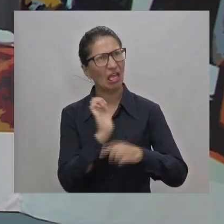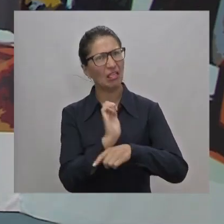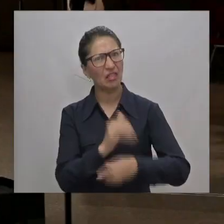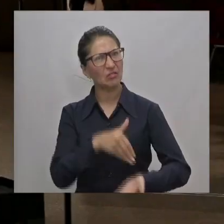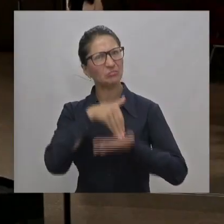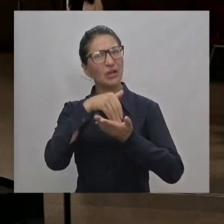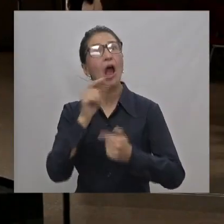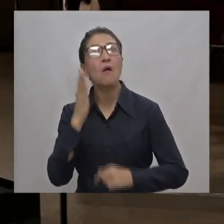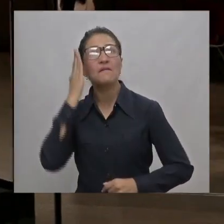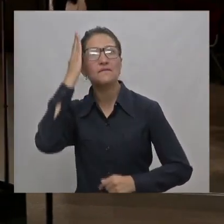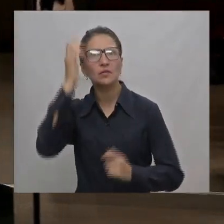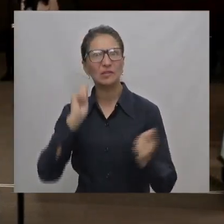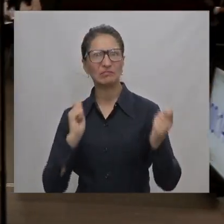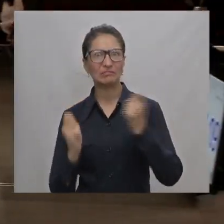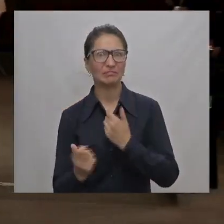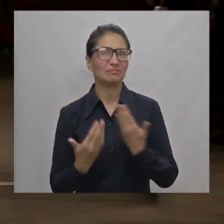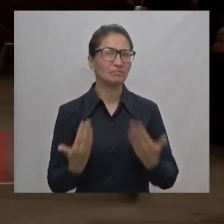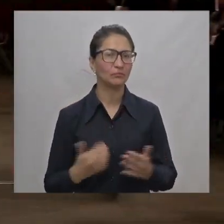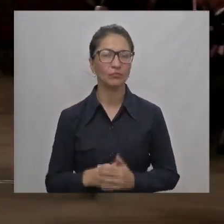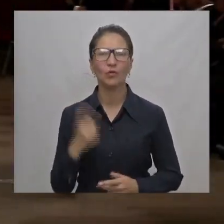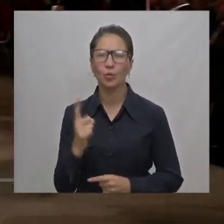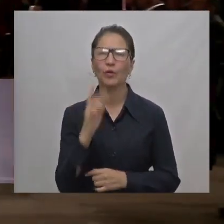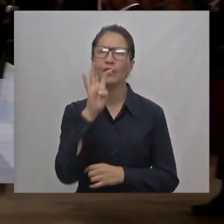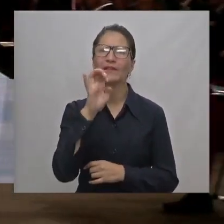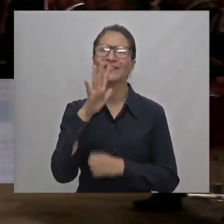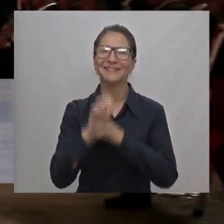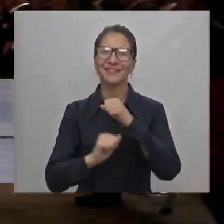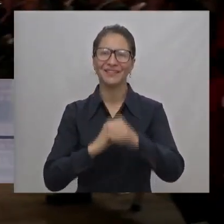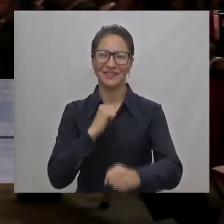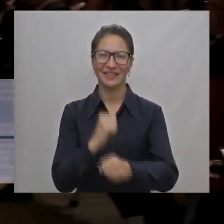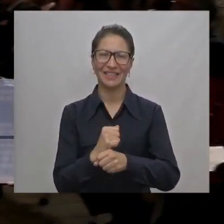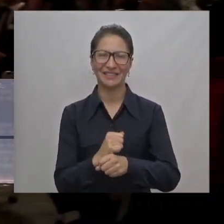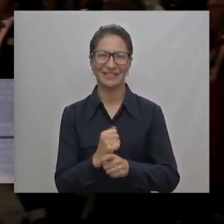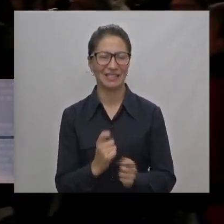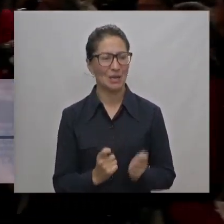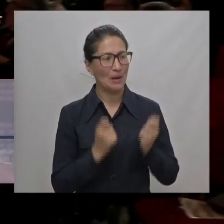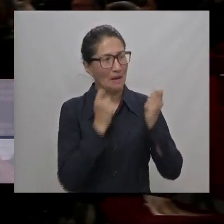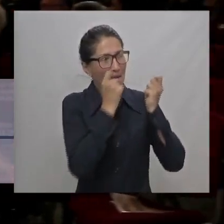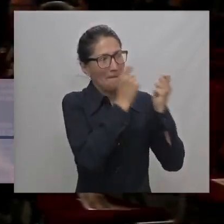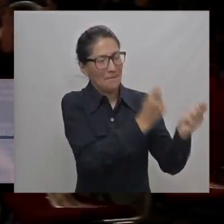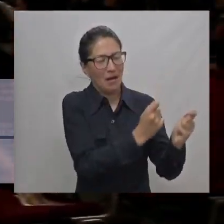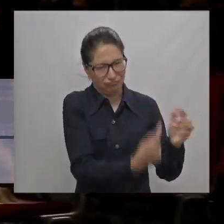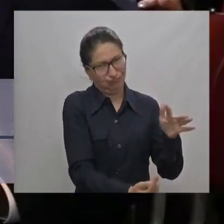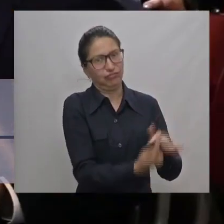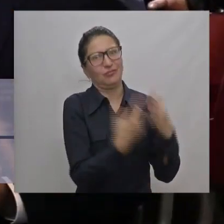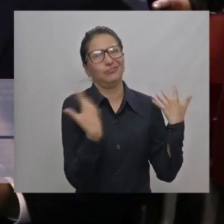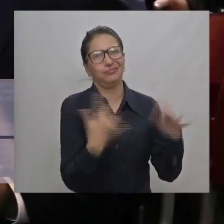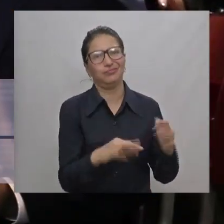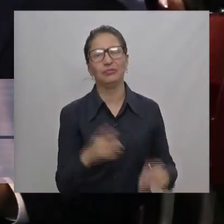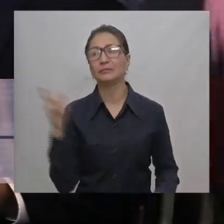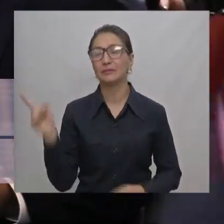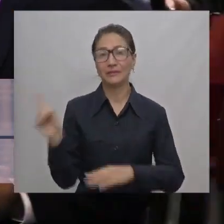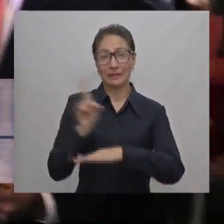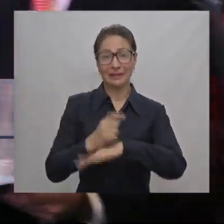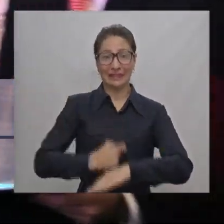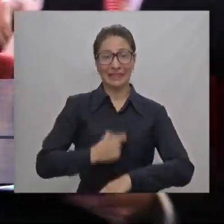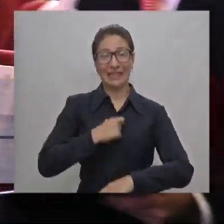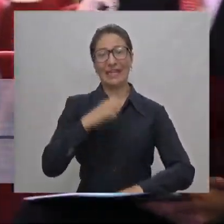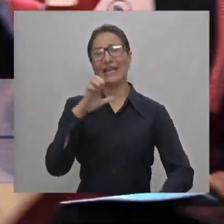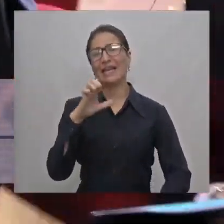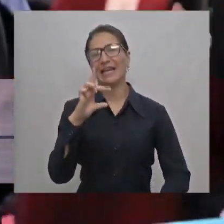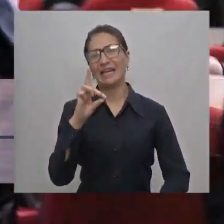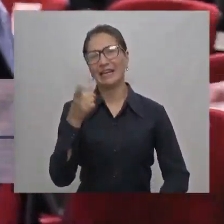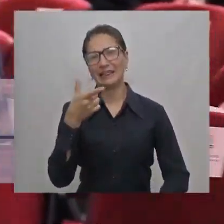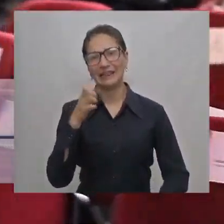futuro. A propósito de la conmemoración de los 95 años de la misión Kemmerer en Colombia, el contralor Edgardo